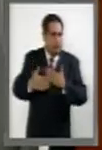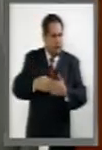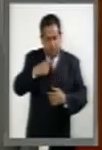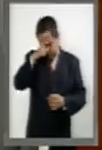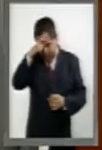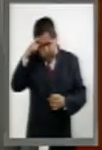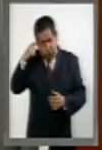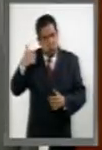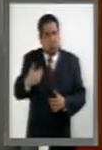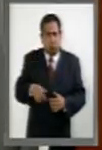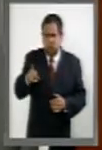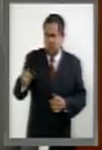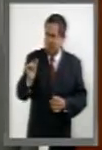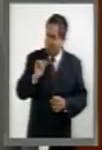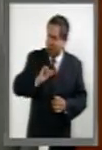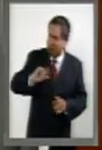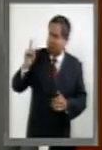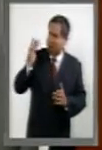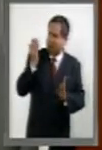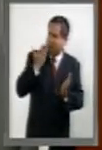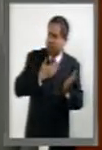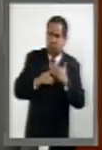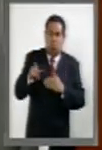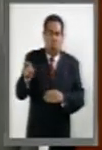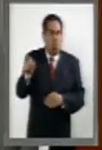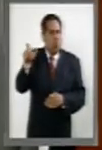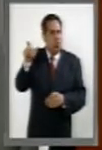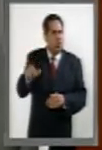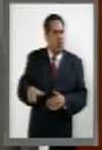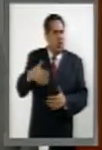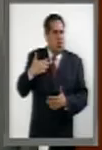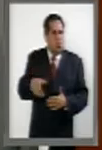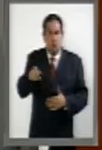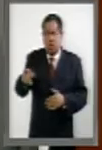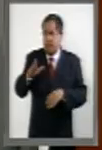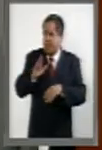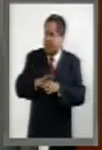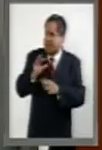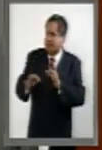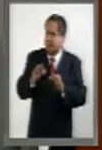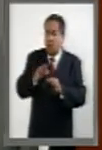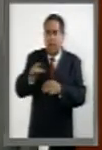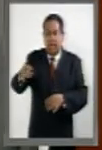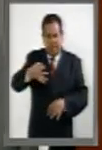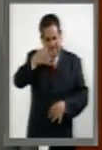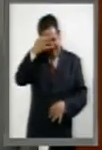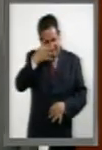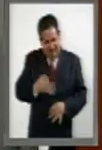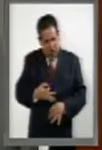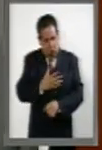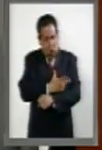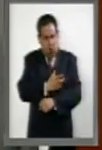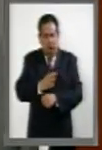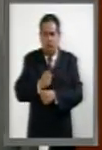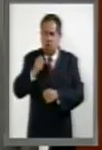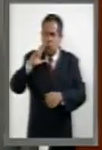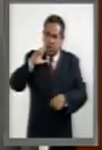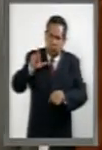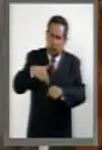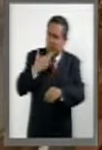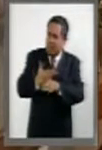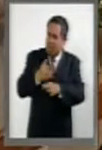y en la eficiencia, tarea que se pudiera complementar con su dignidad y su